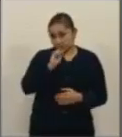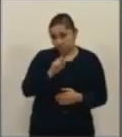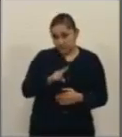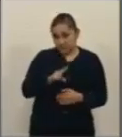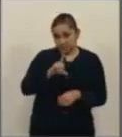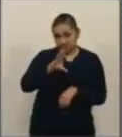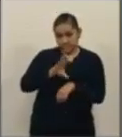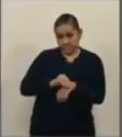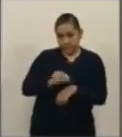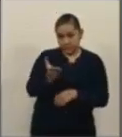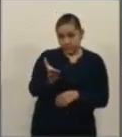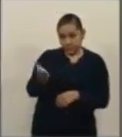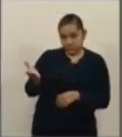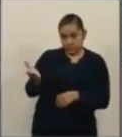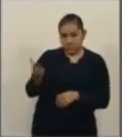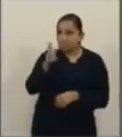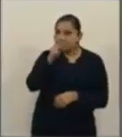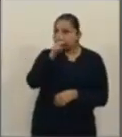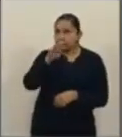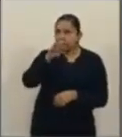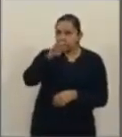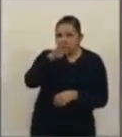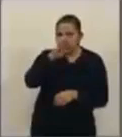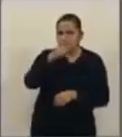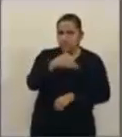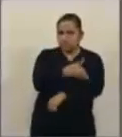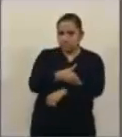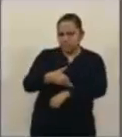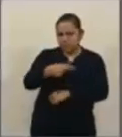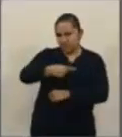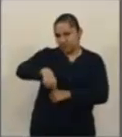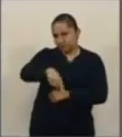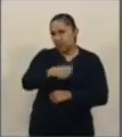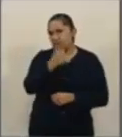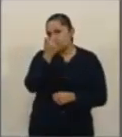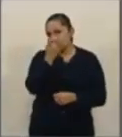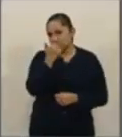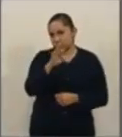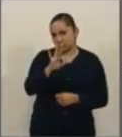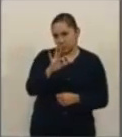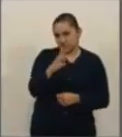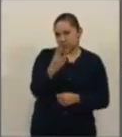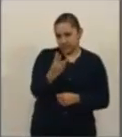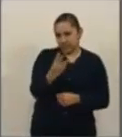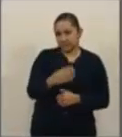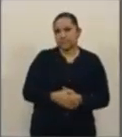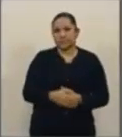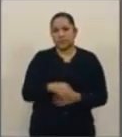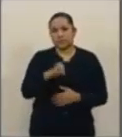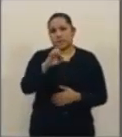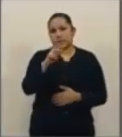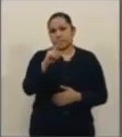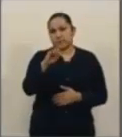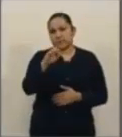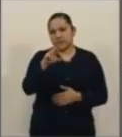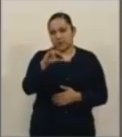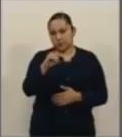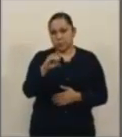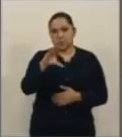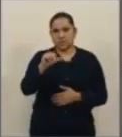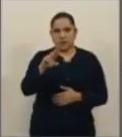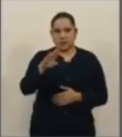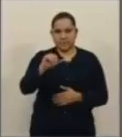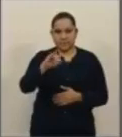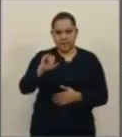con el permiso también de los padres de familia de los 43 estudiantes,